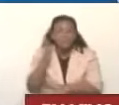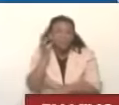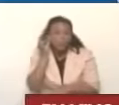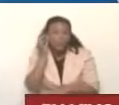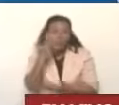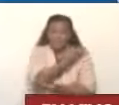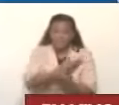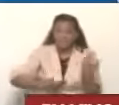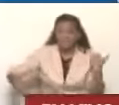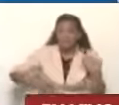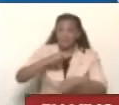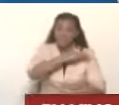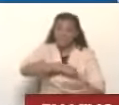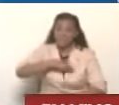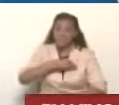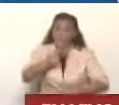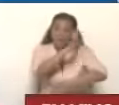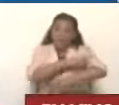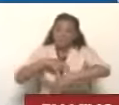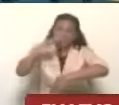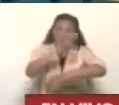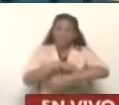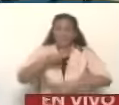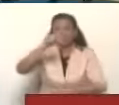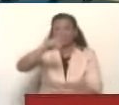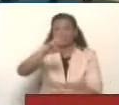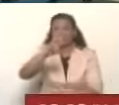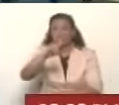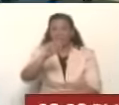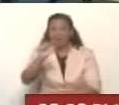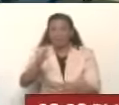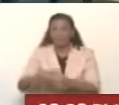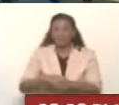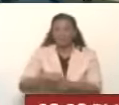la presidenta de la Misión Nevado, Maigualida Vargas. Maigualida.